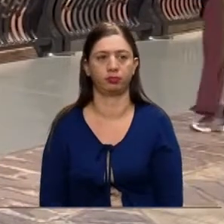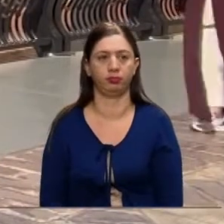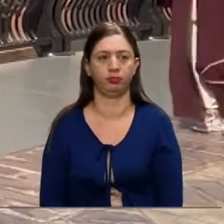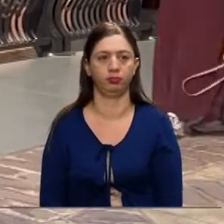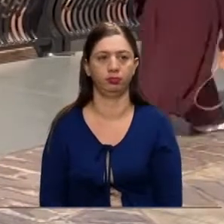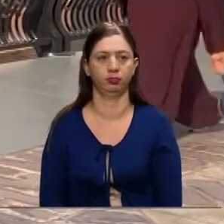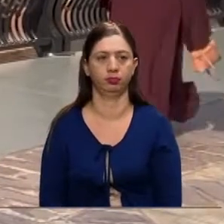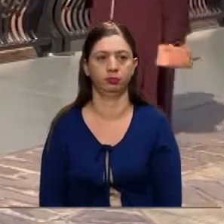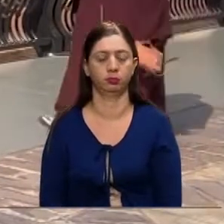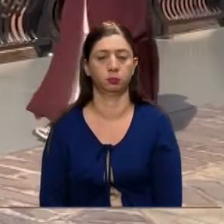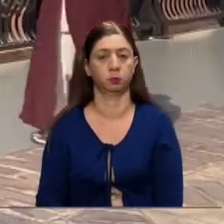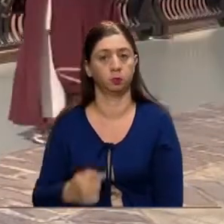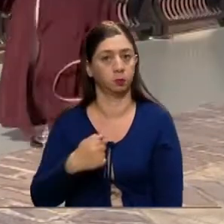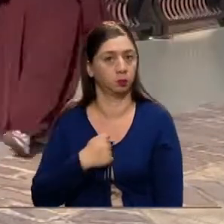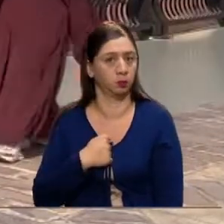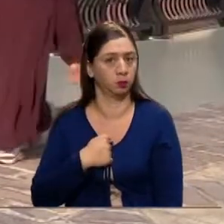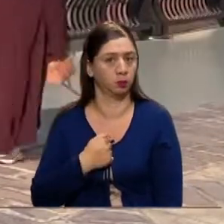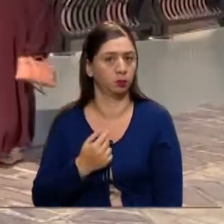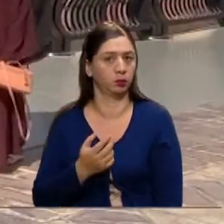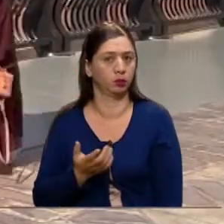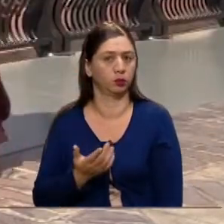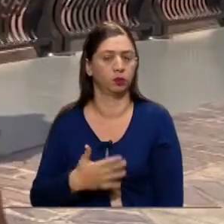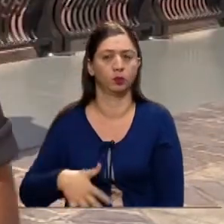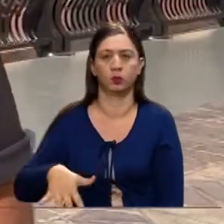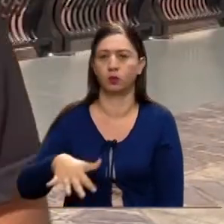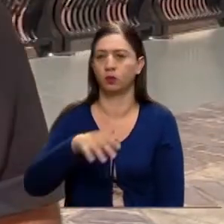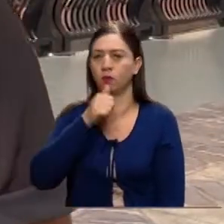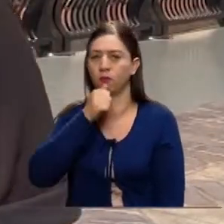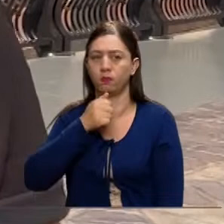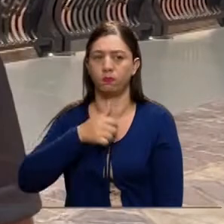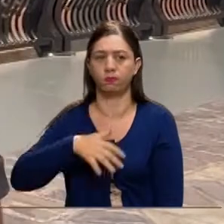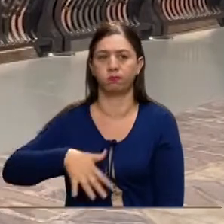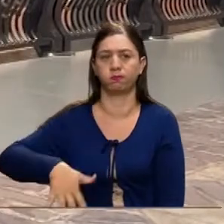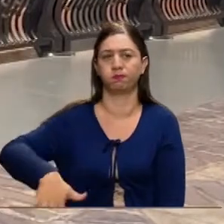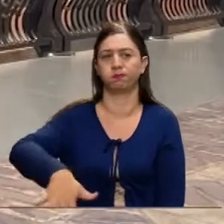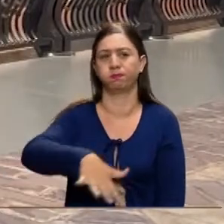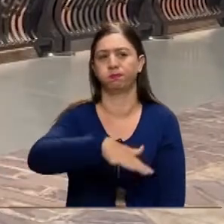Y para mí, o para el VAR que tenemos nosotros